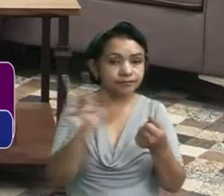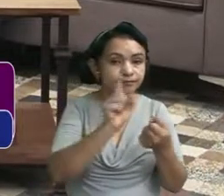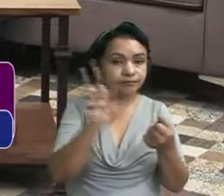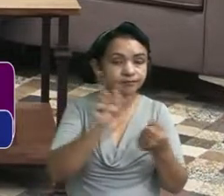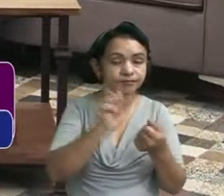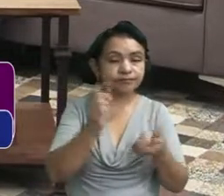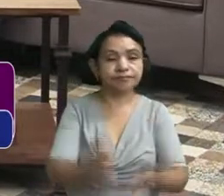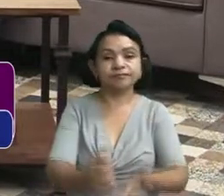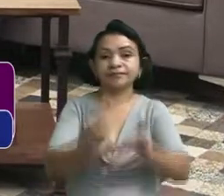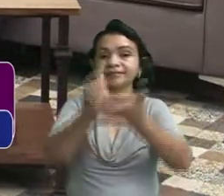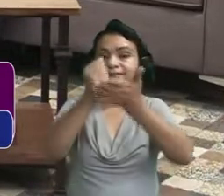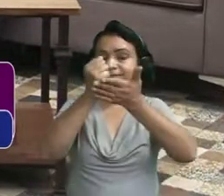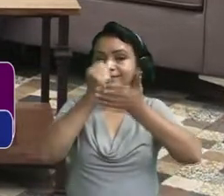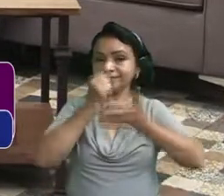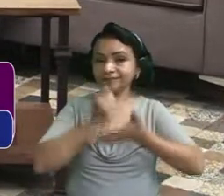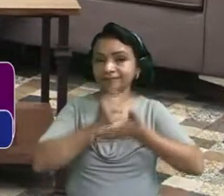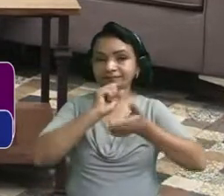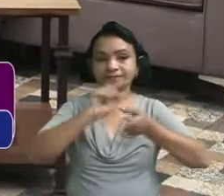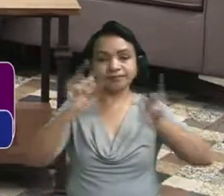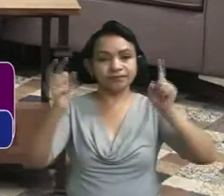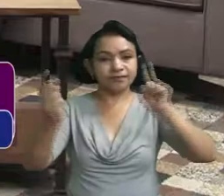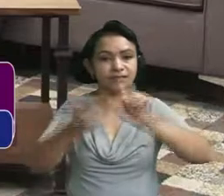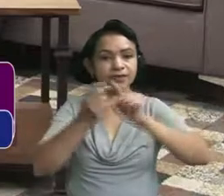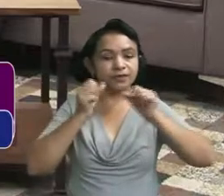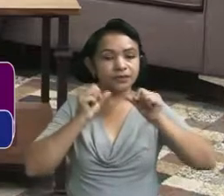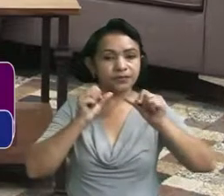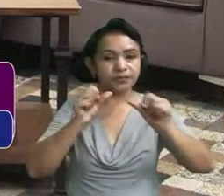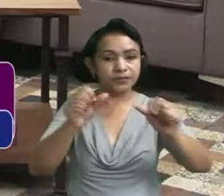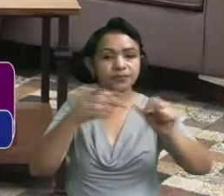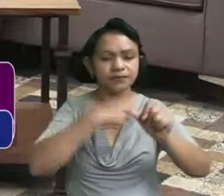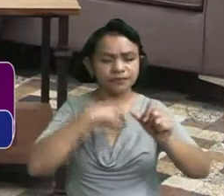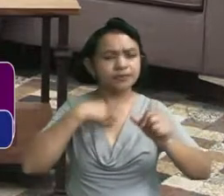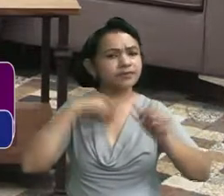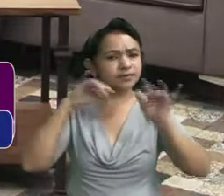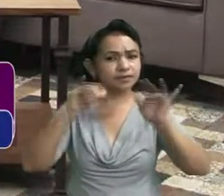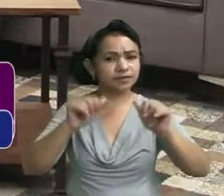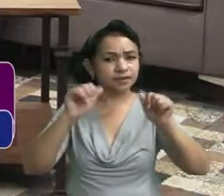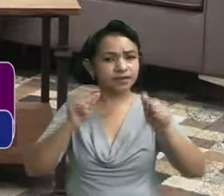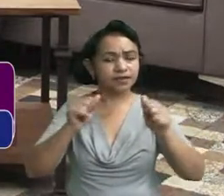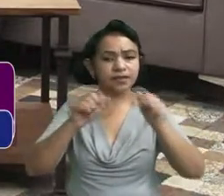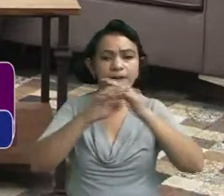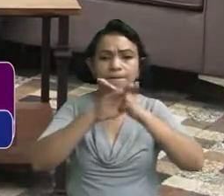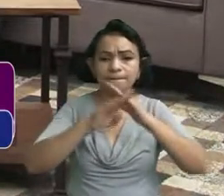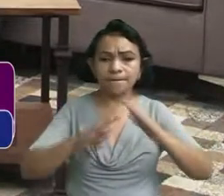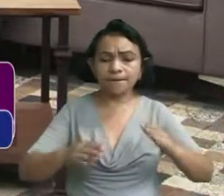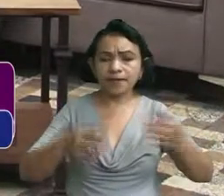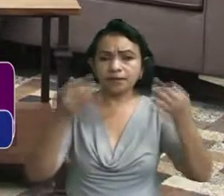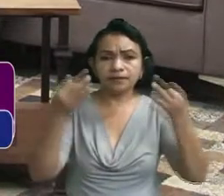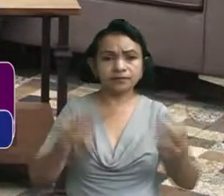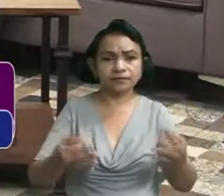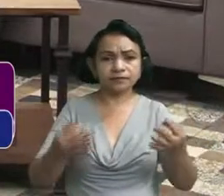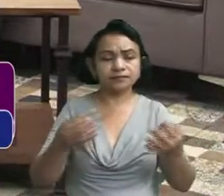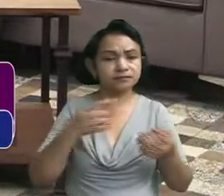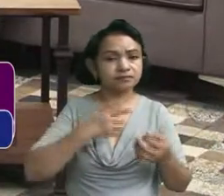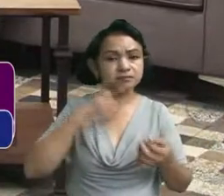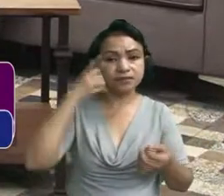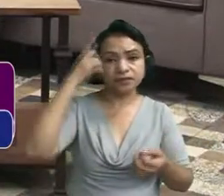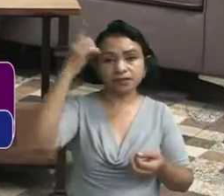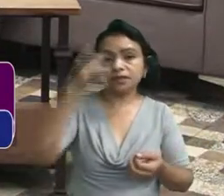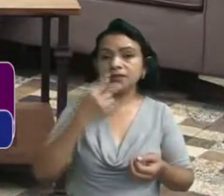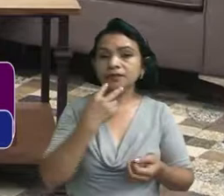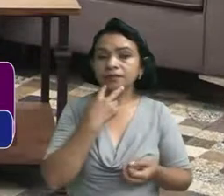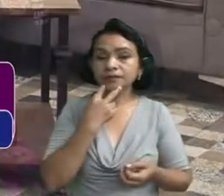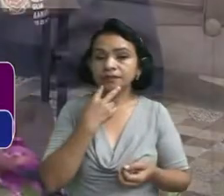eso es lo que nos va a permitir dar el salto, dar la continuidad que ya estamos dando, ¿verdad? Porque si no hay paz, si no hay tranquilidad, no hay desarrollo.